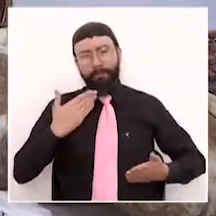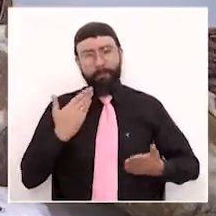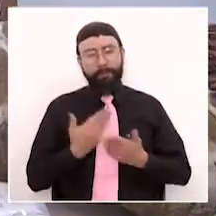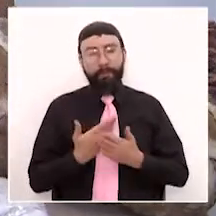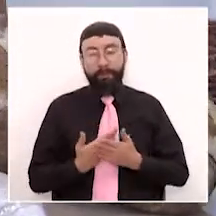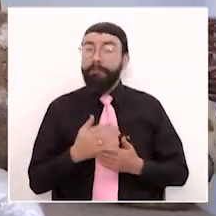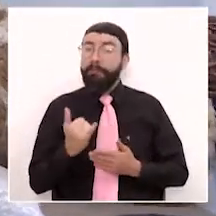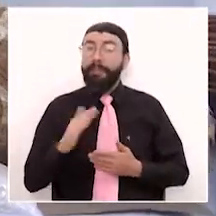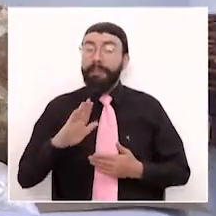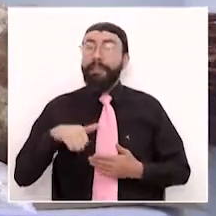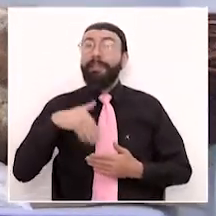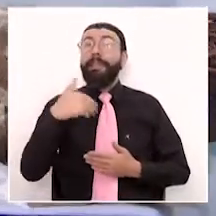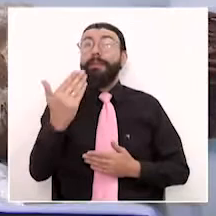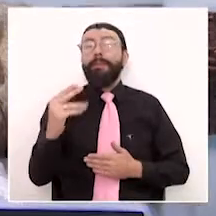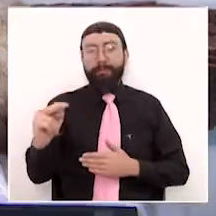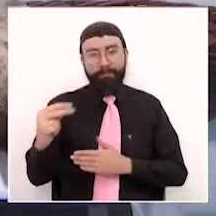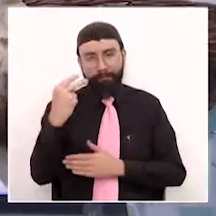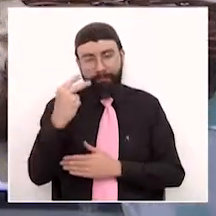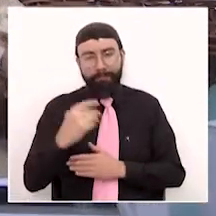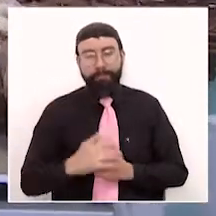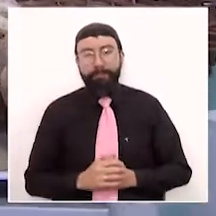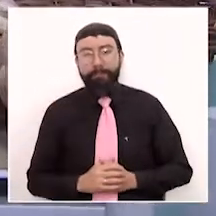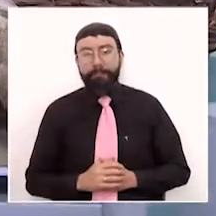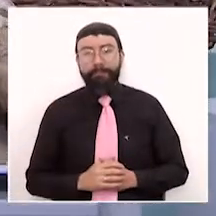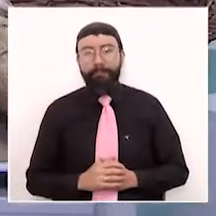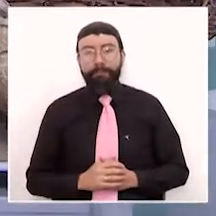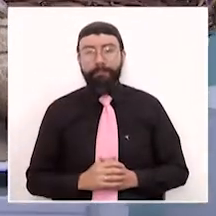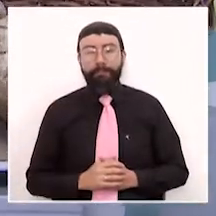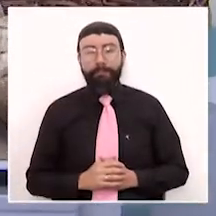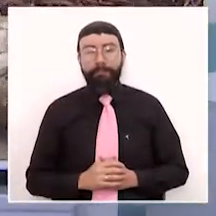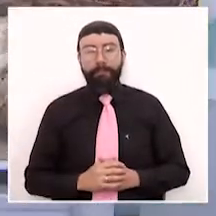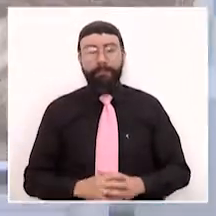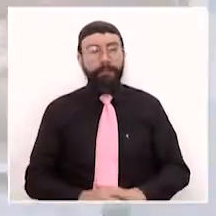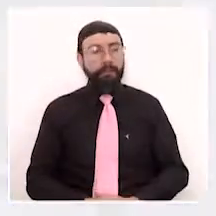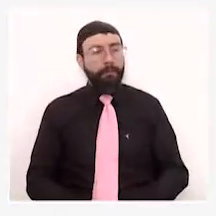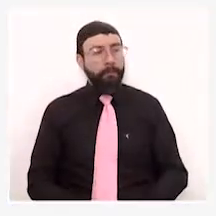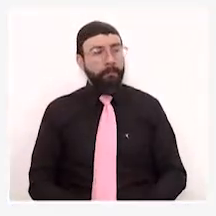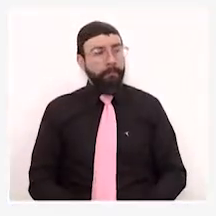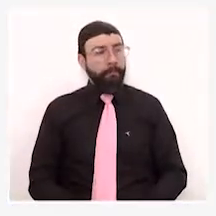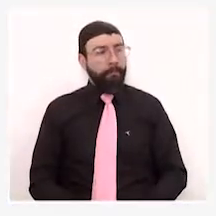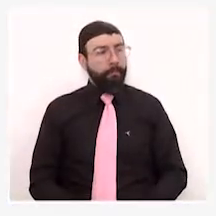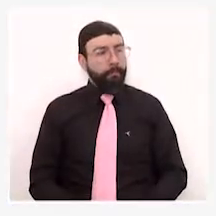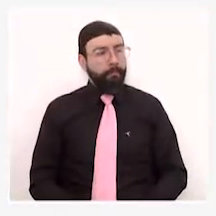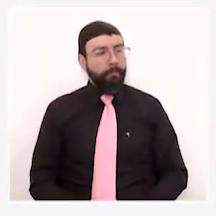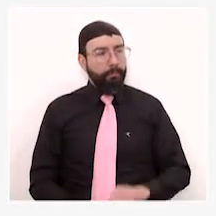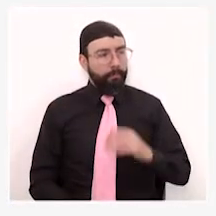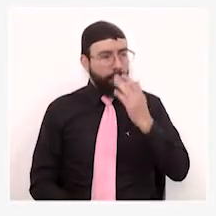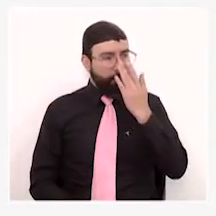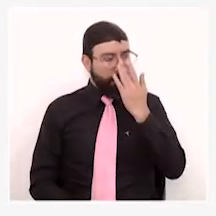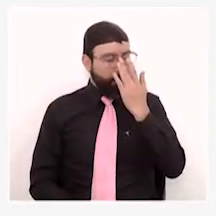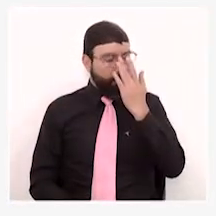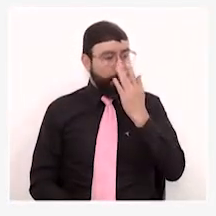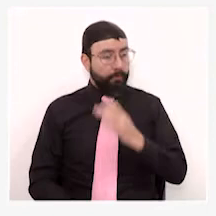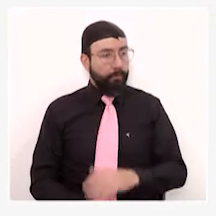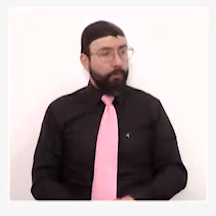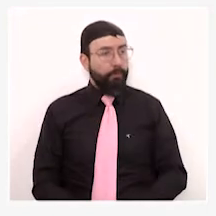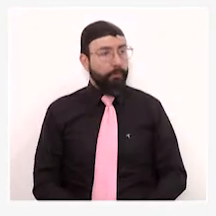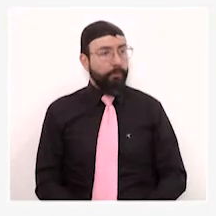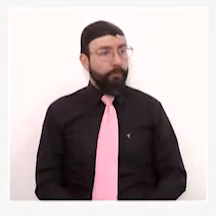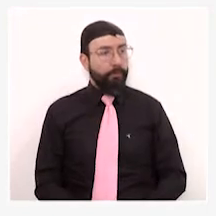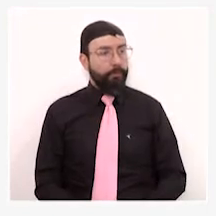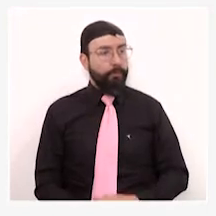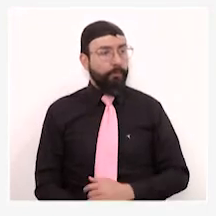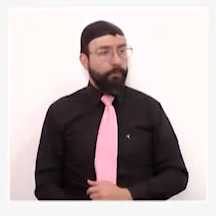y nos vemos en una próxima edición de Conexión Vital.